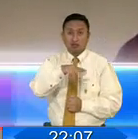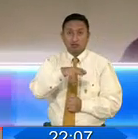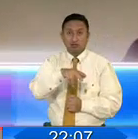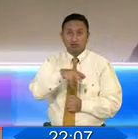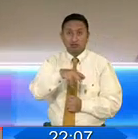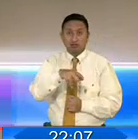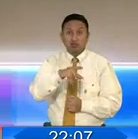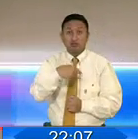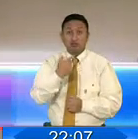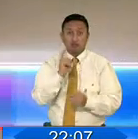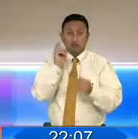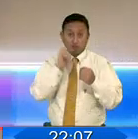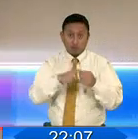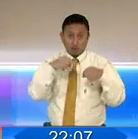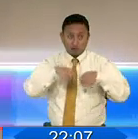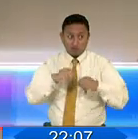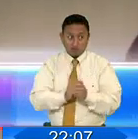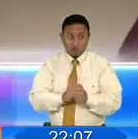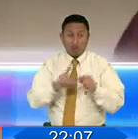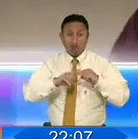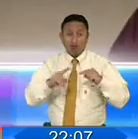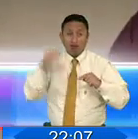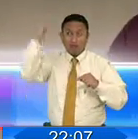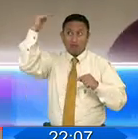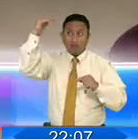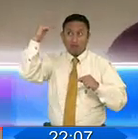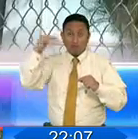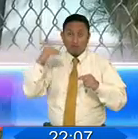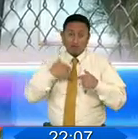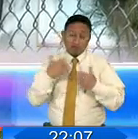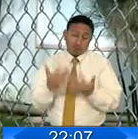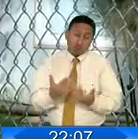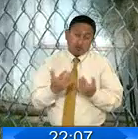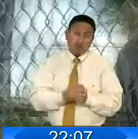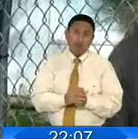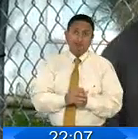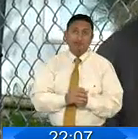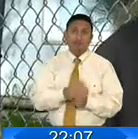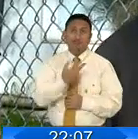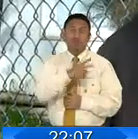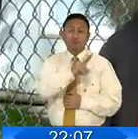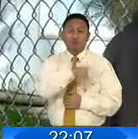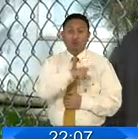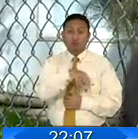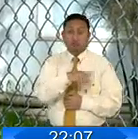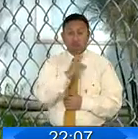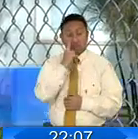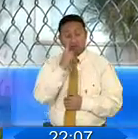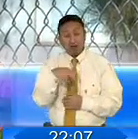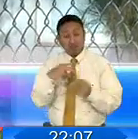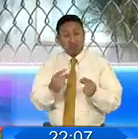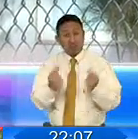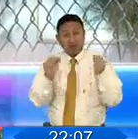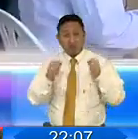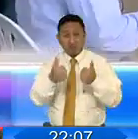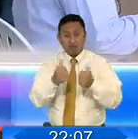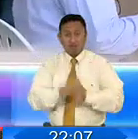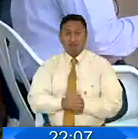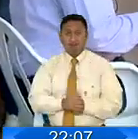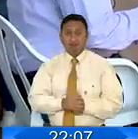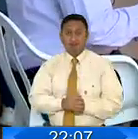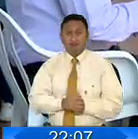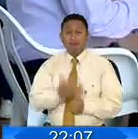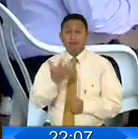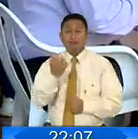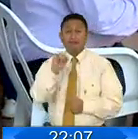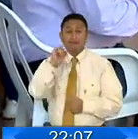hice anotar, pero como era de mayor a menor, entonces estaba esperando. Hace 2 meses. Veamos, está rápido, está muy bien. A partir del